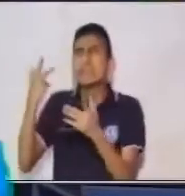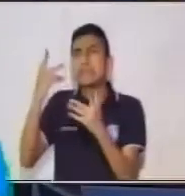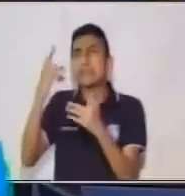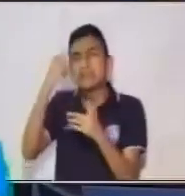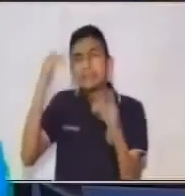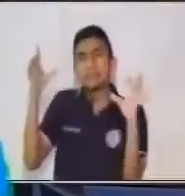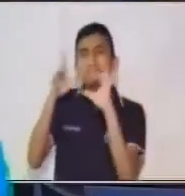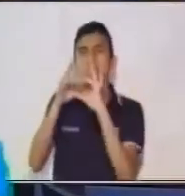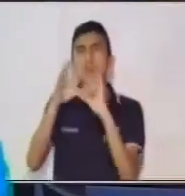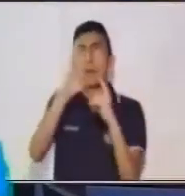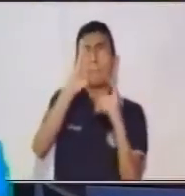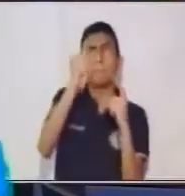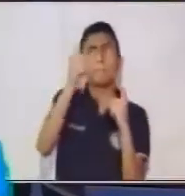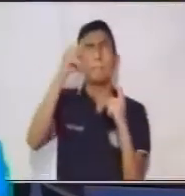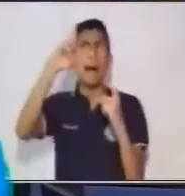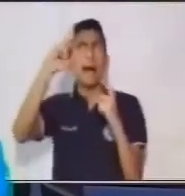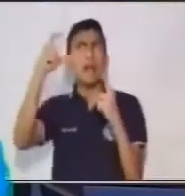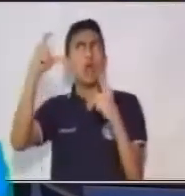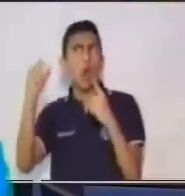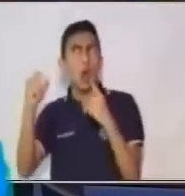barco. Barco.